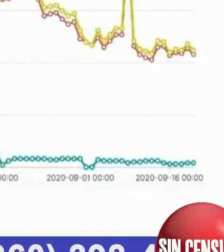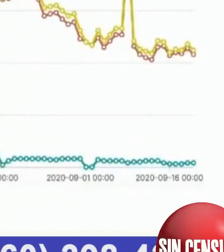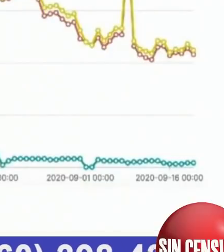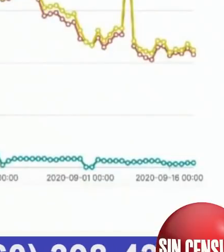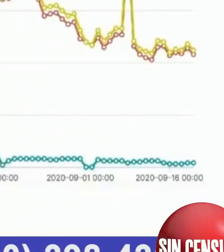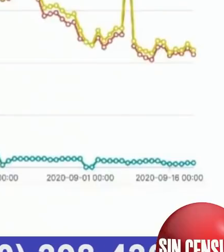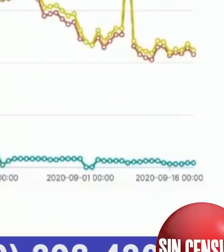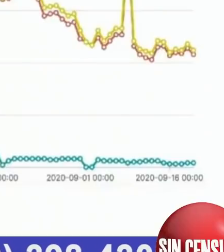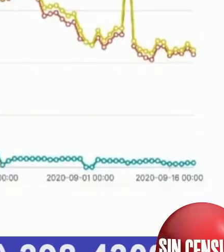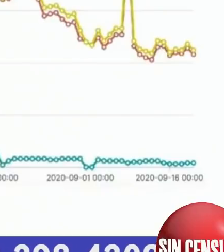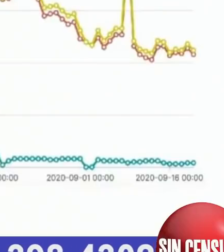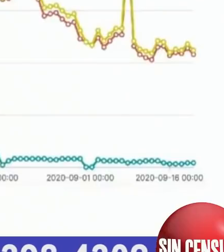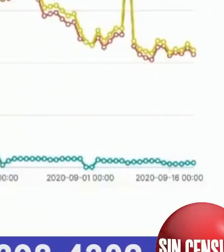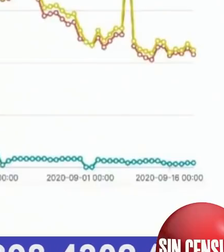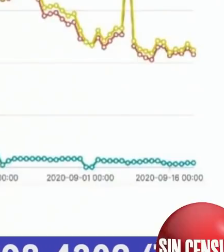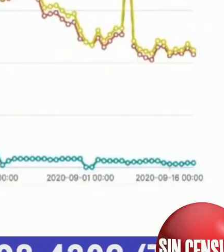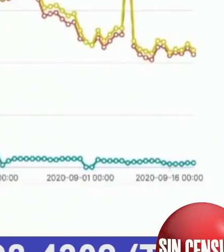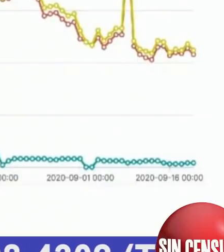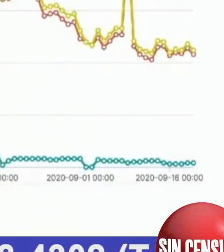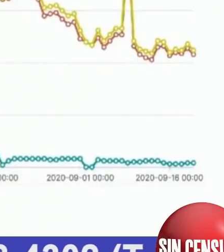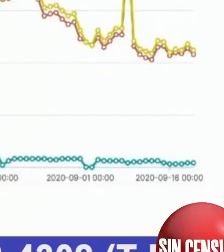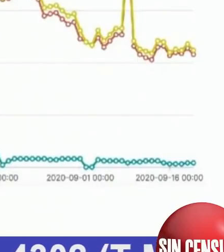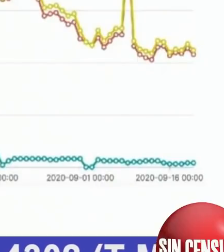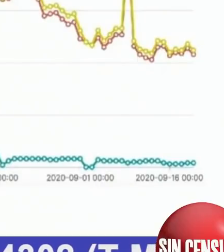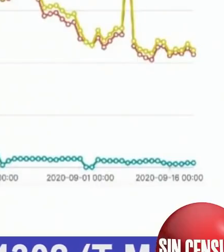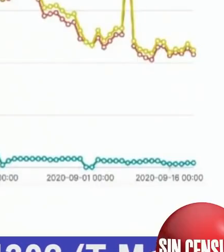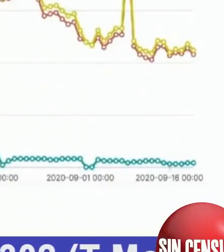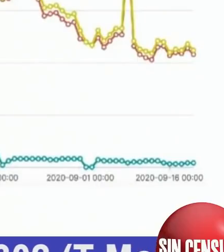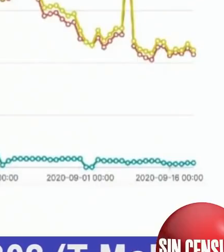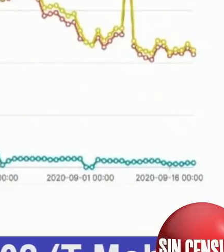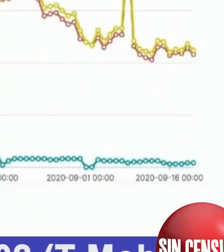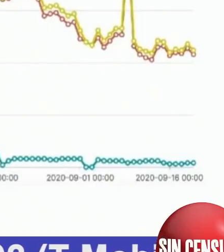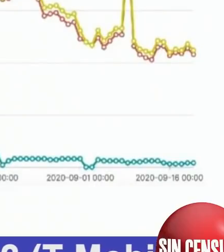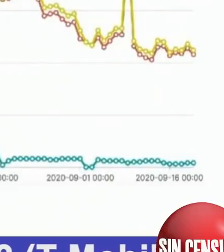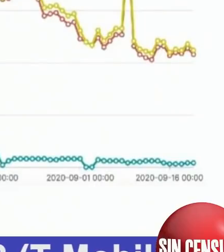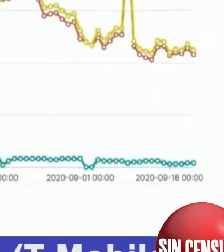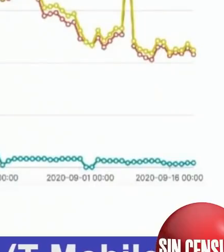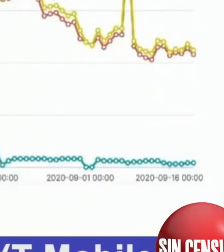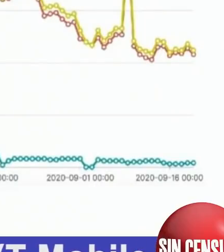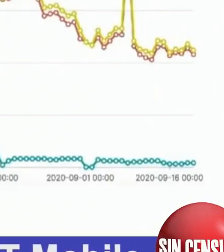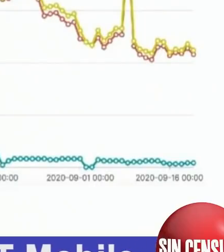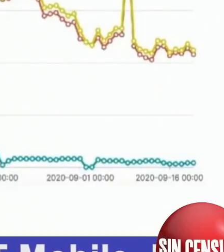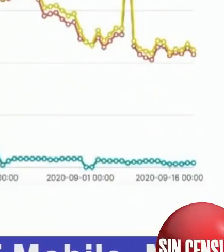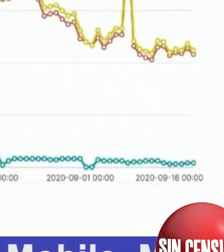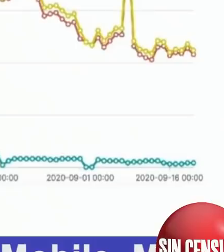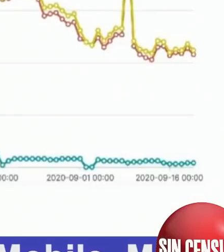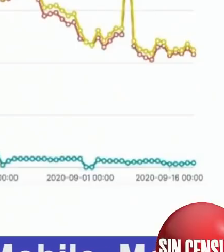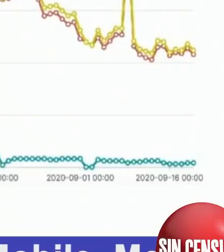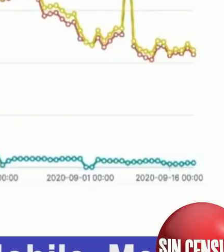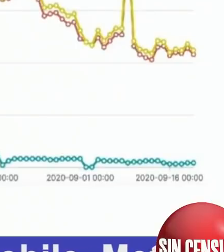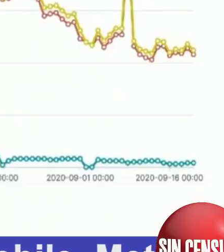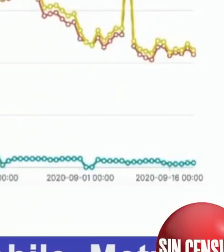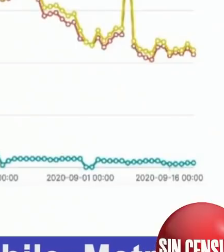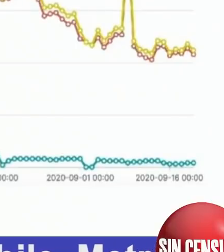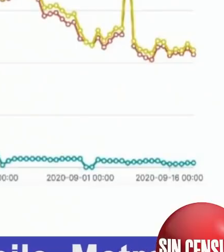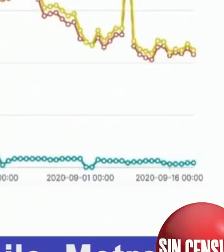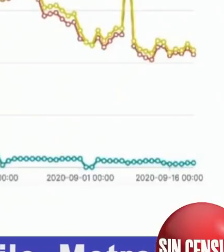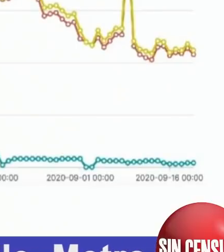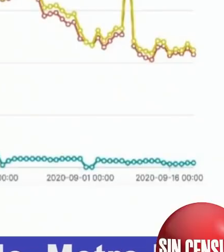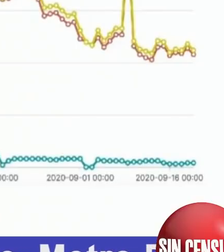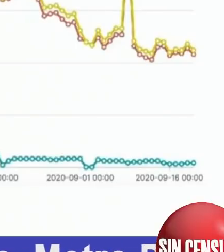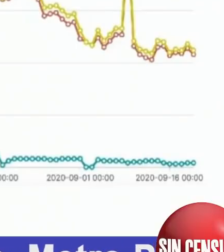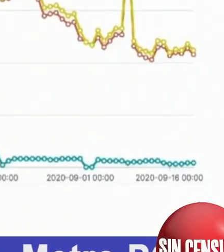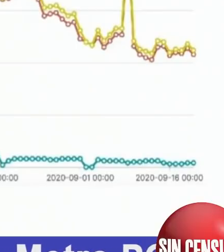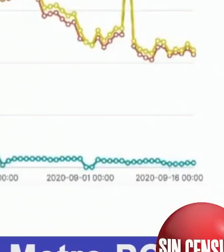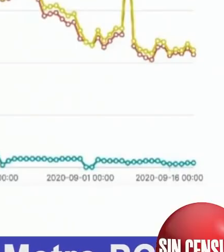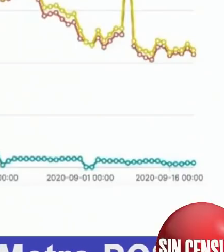desde el 1 de julio empezó a aumentar, llegó a un punto máximo en 1 de agosto, pero desde el 1 de agosto en adelante se ha ido